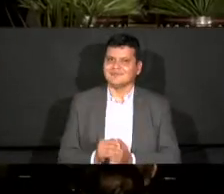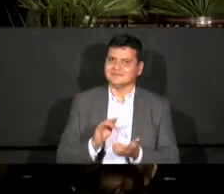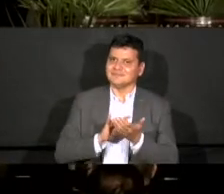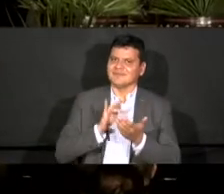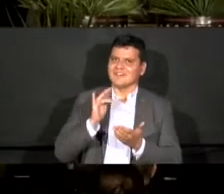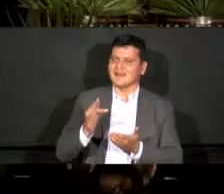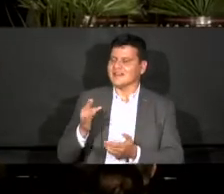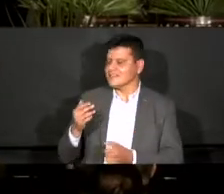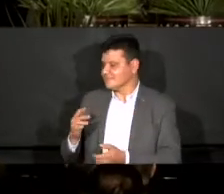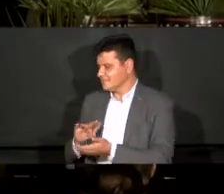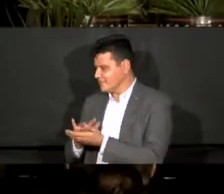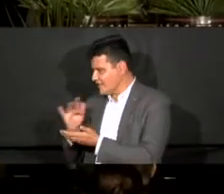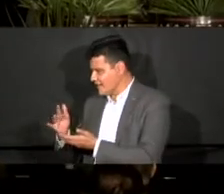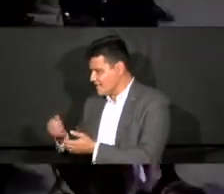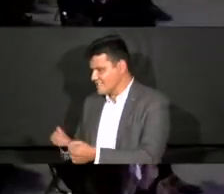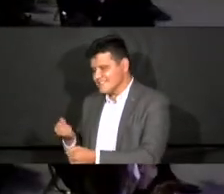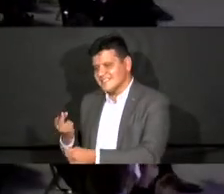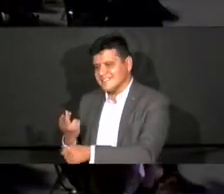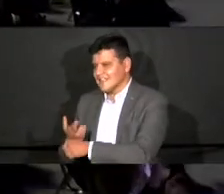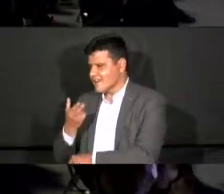Gracias, señor secretario.